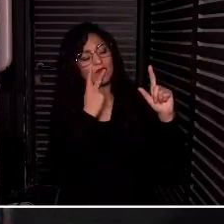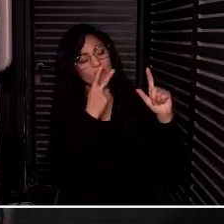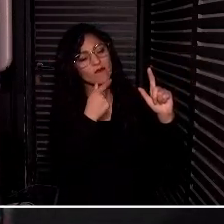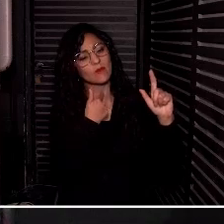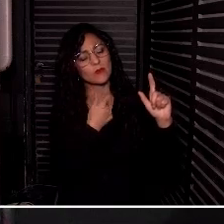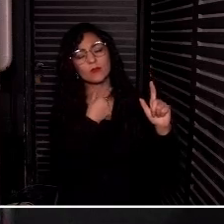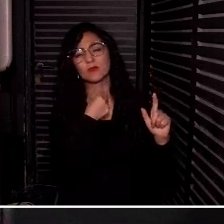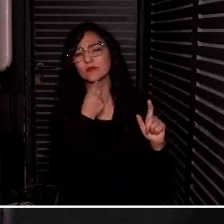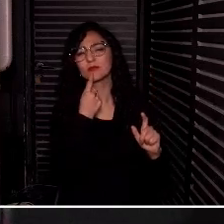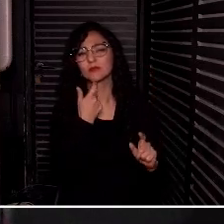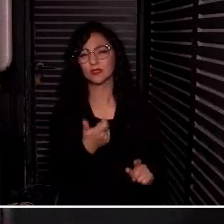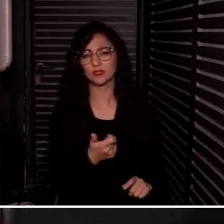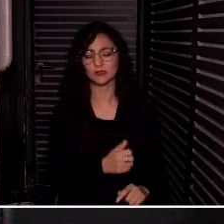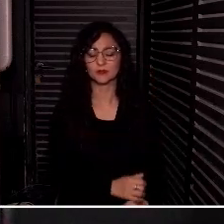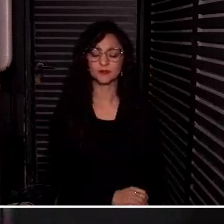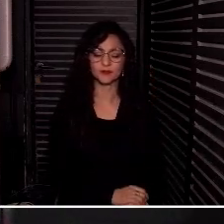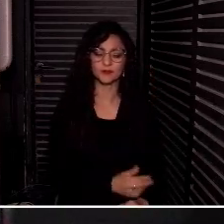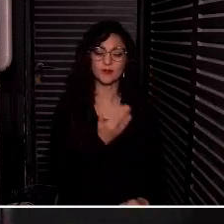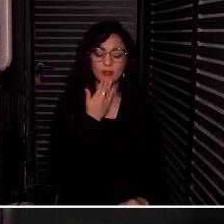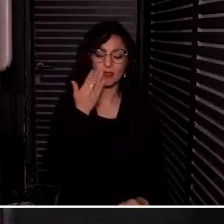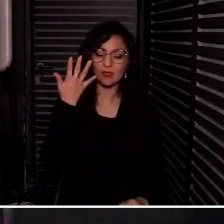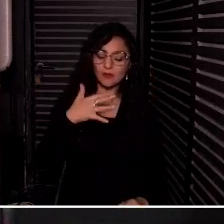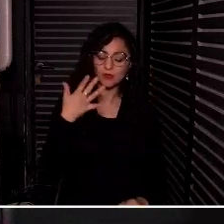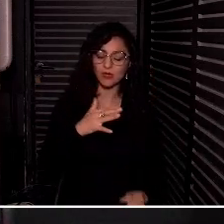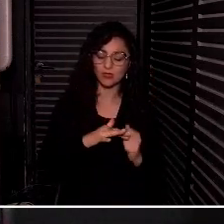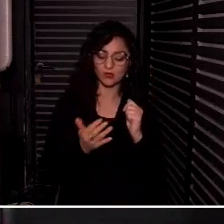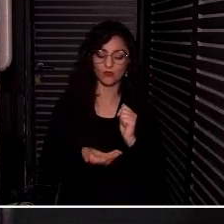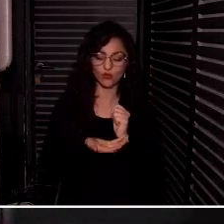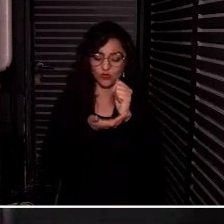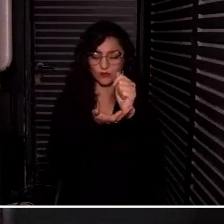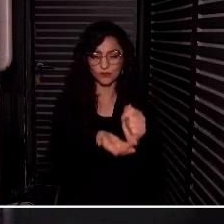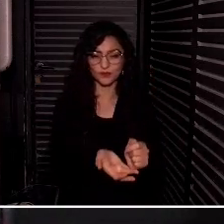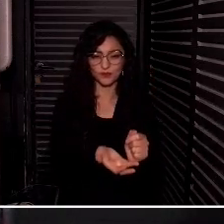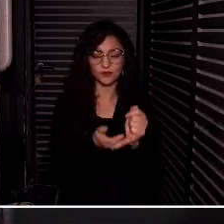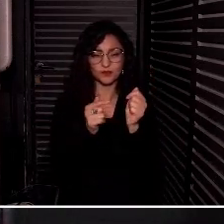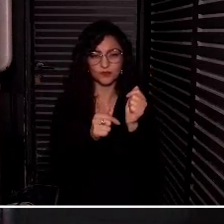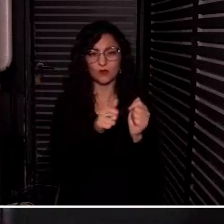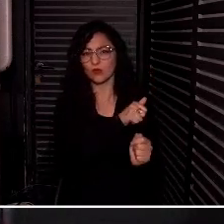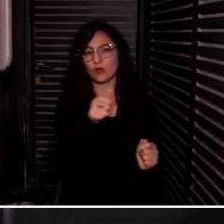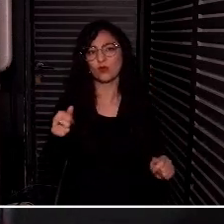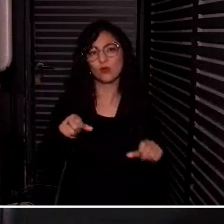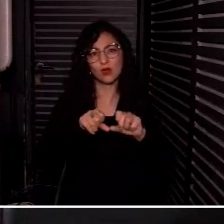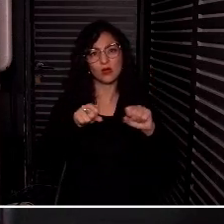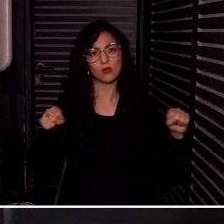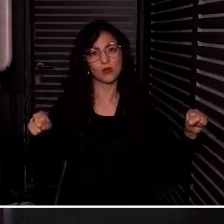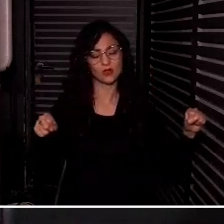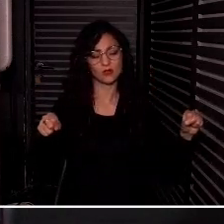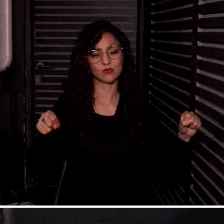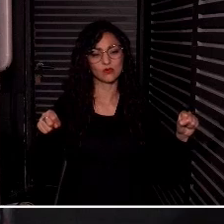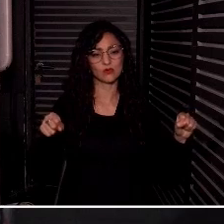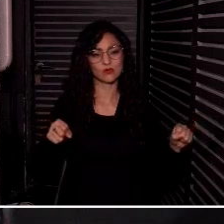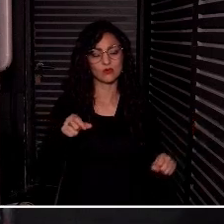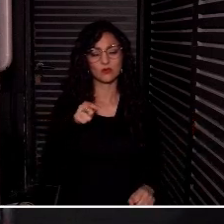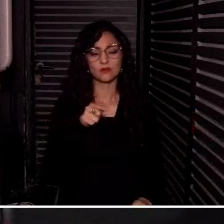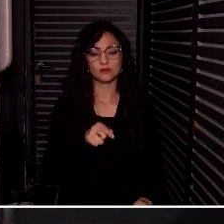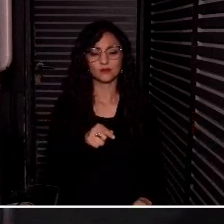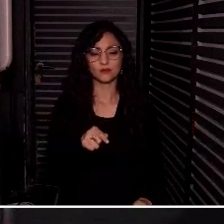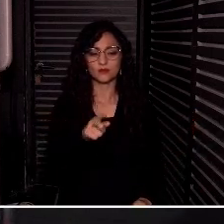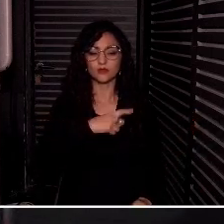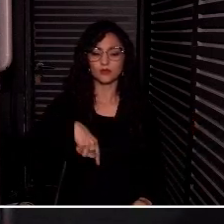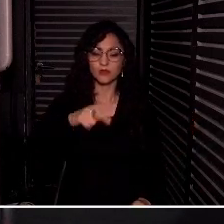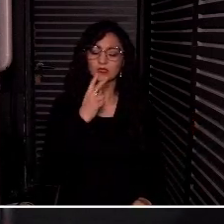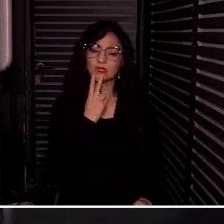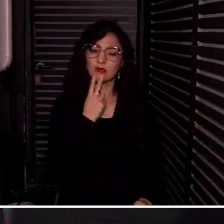digamos me parece importante el tema de financiamiento Porque si todos estamos de acuerdo la relevancia que tiene la televisión en nuestras